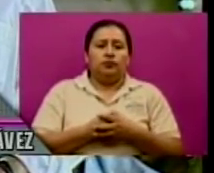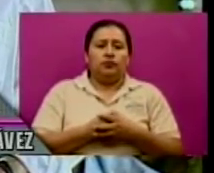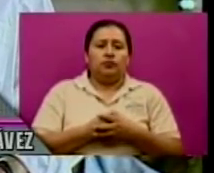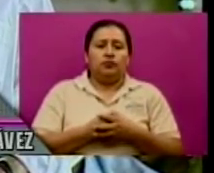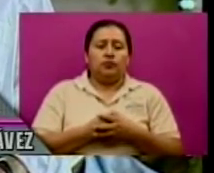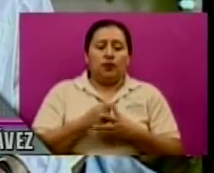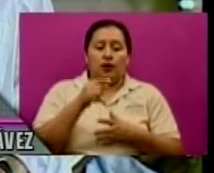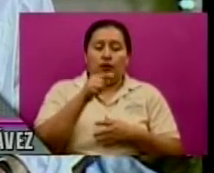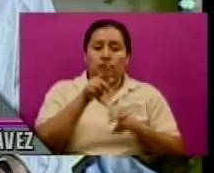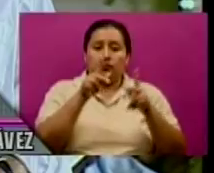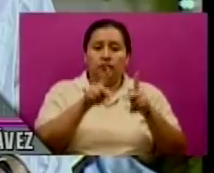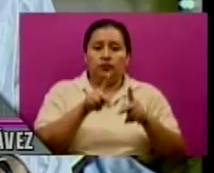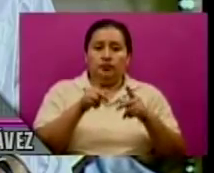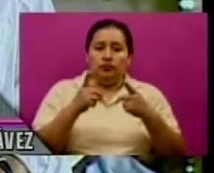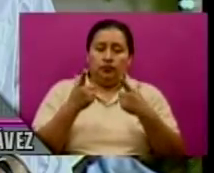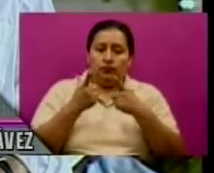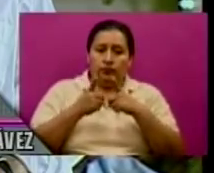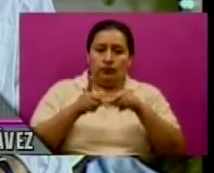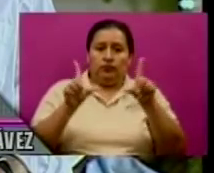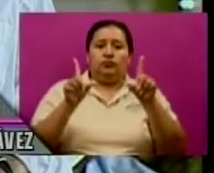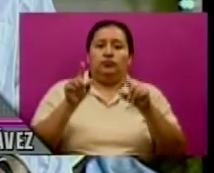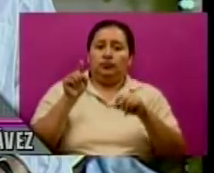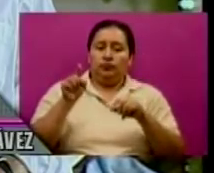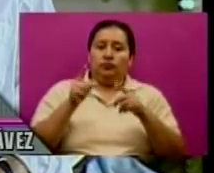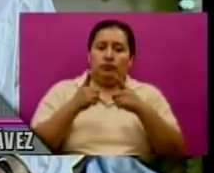este libertador,